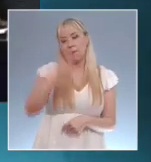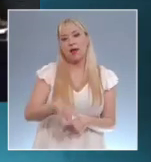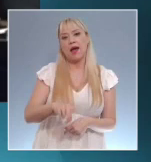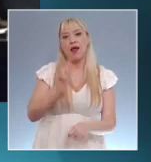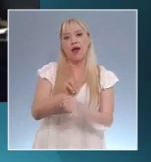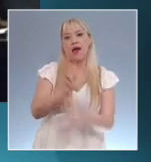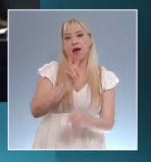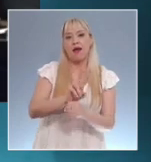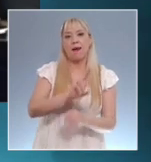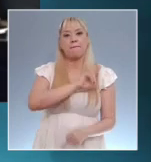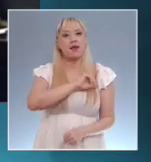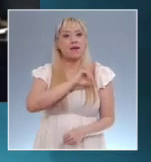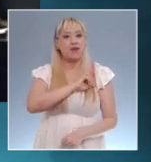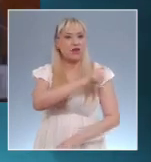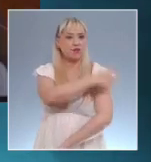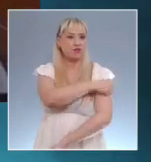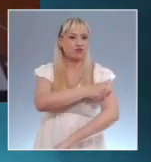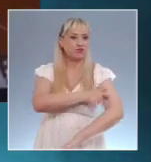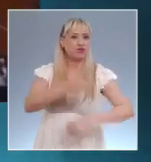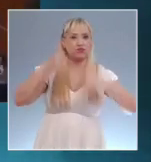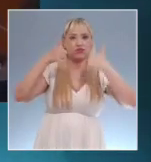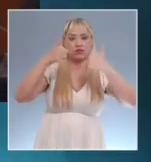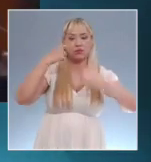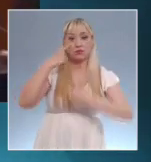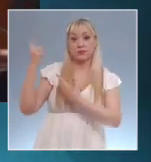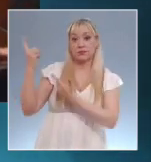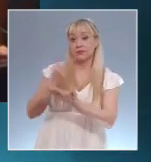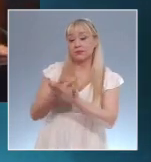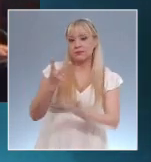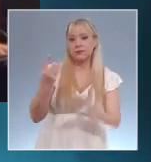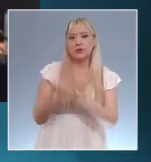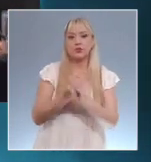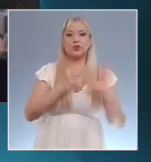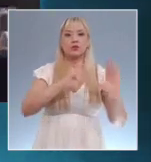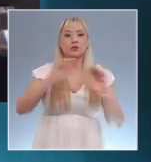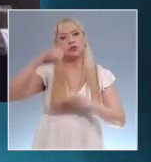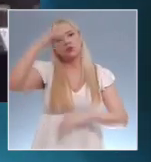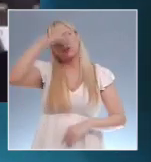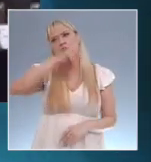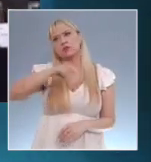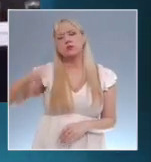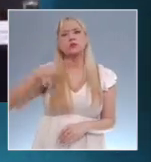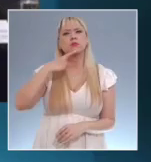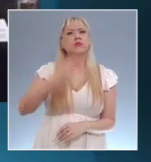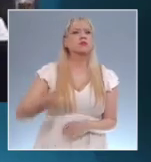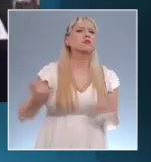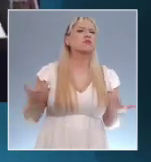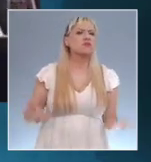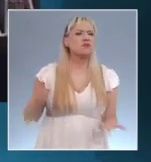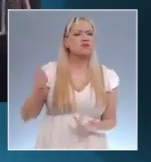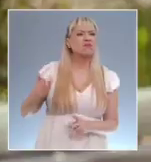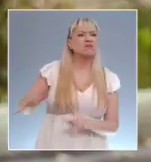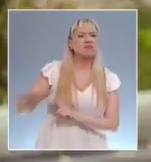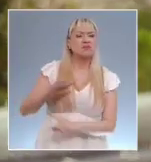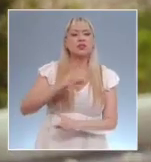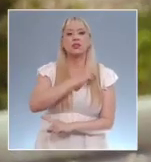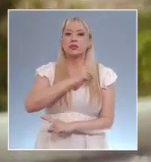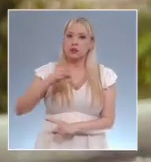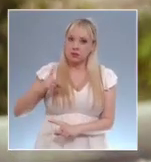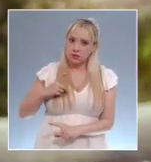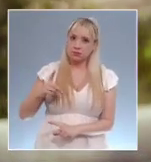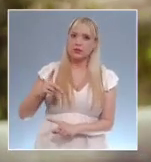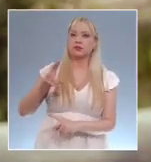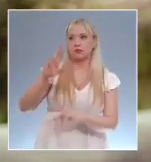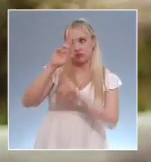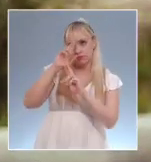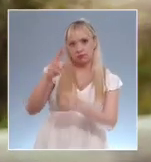Seguridad Exitosas Sostenibles, expertos aseguraron que este sector debe ser reconocido y mejor remunerado debido a las